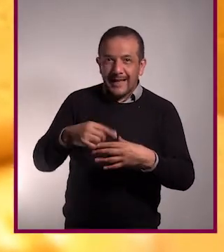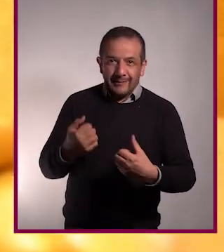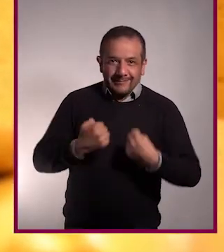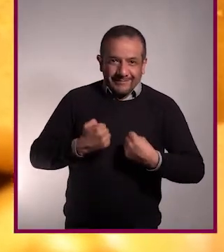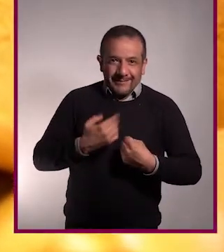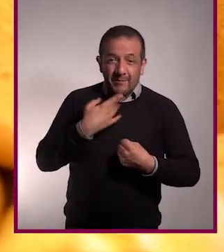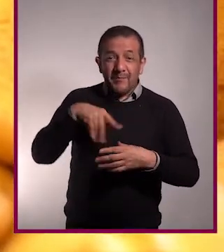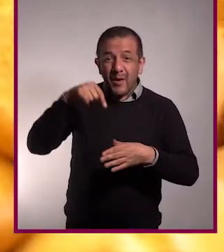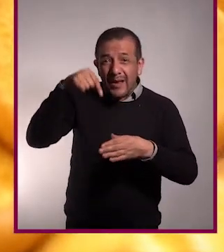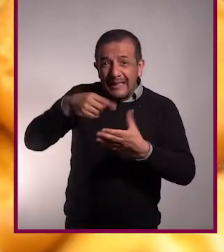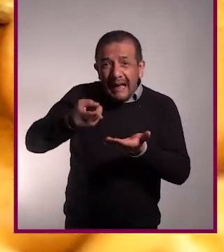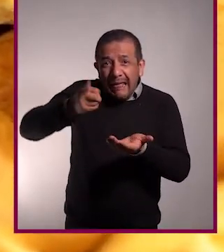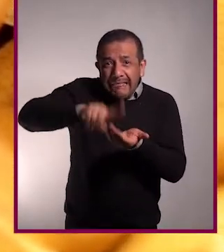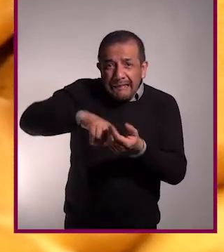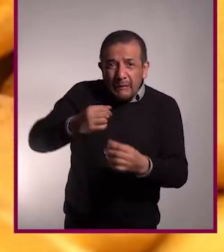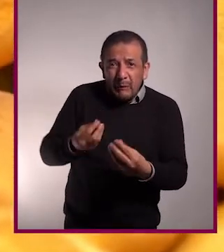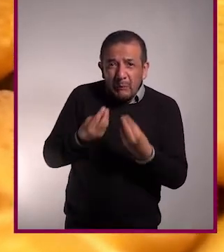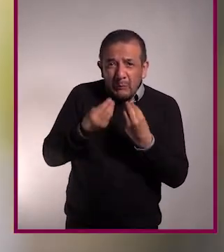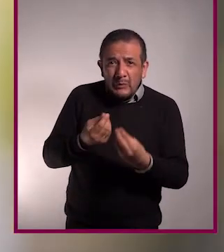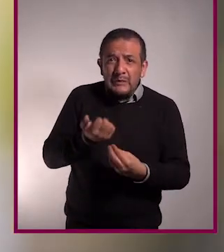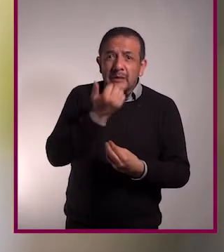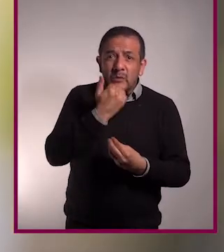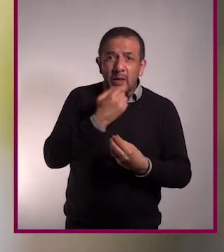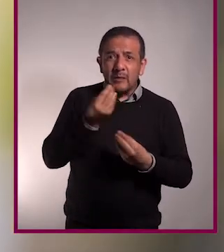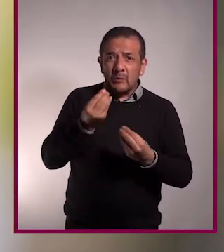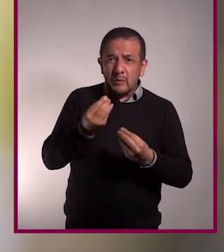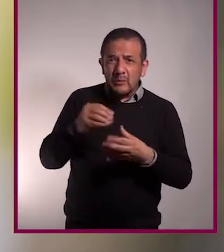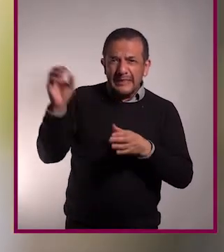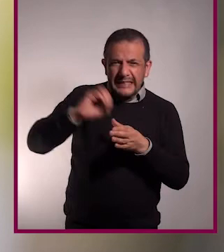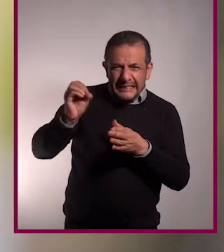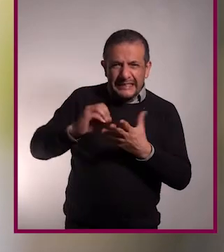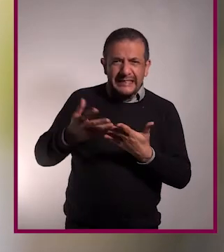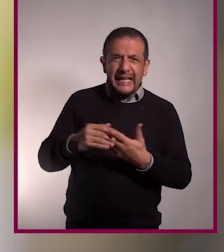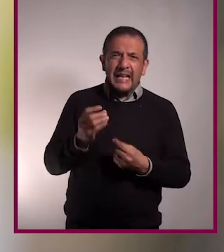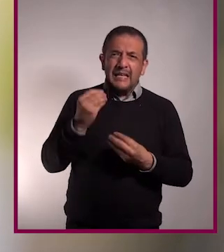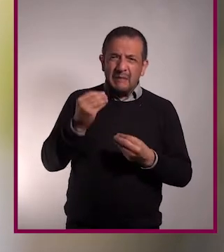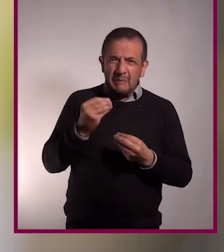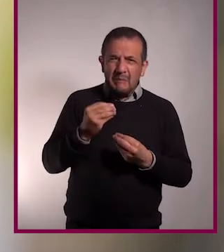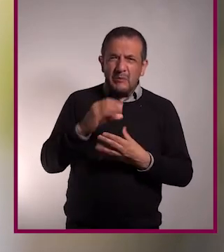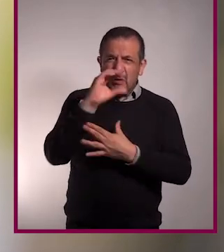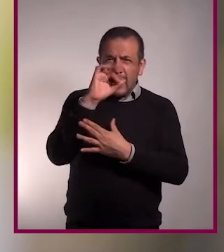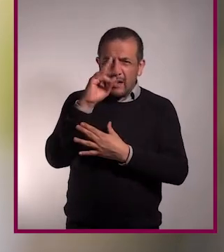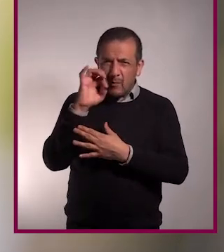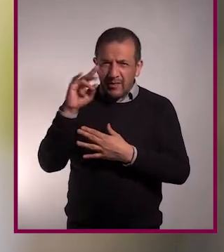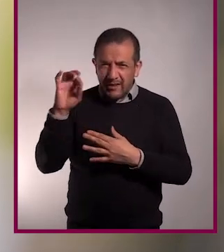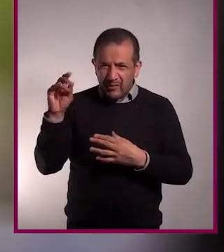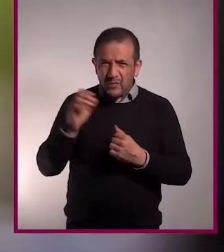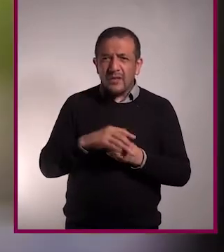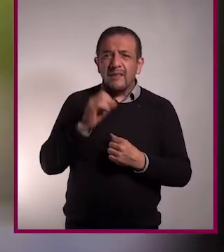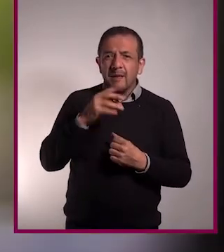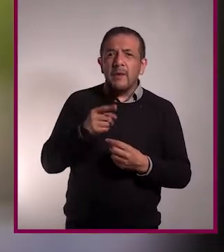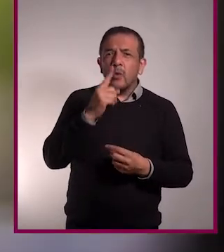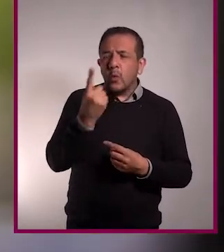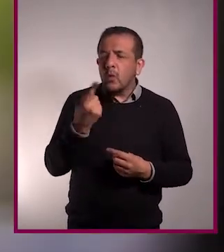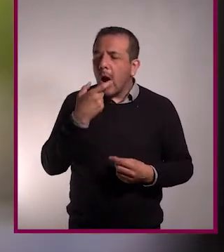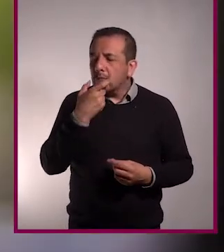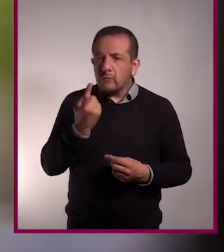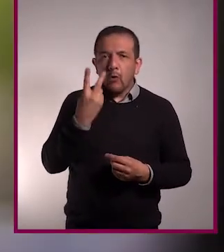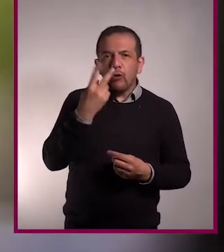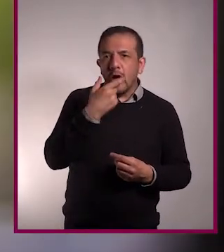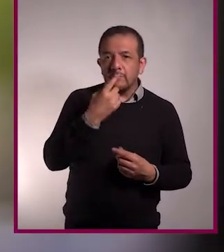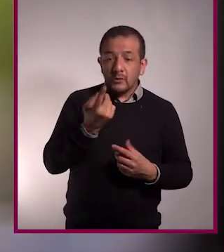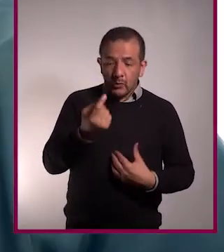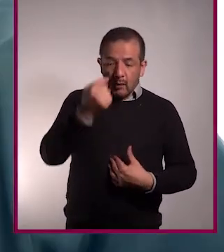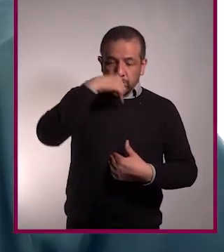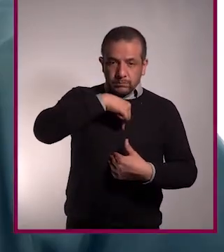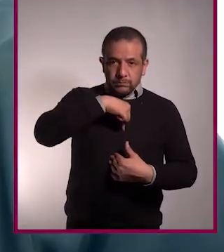paquete de galletas, por ejemplo, te dará energía, pero viene cargado de azúcar, calorías y, aunque no lo creas, de un montón de sal. Y te comes 1 o 2